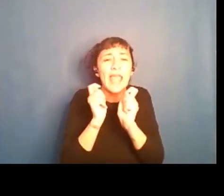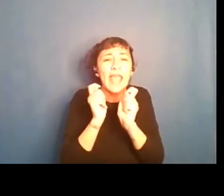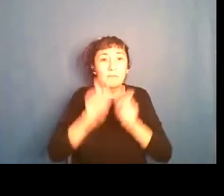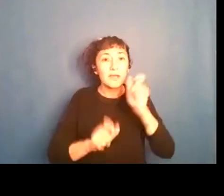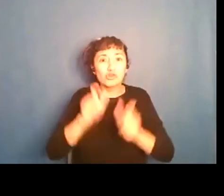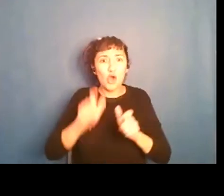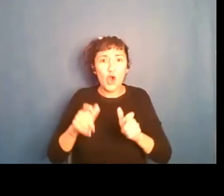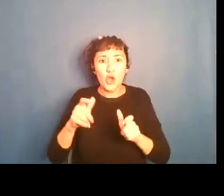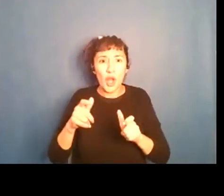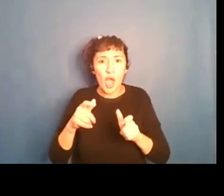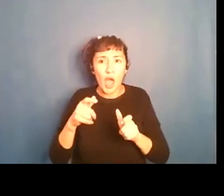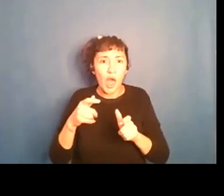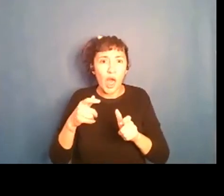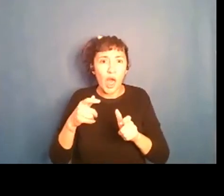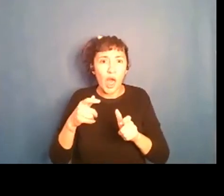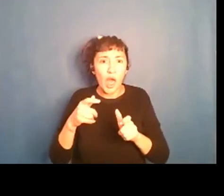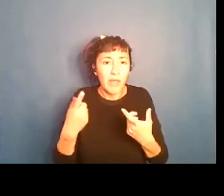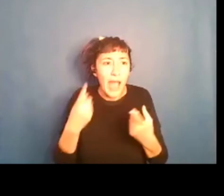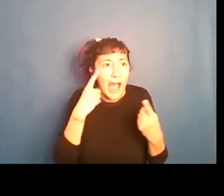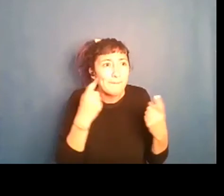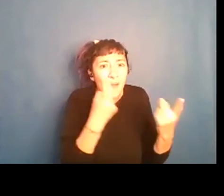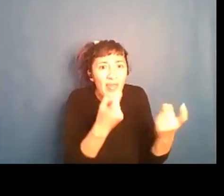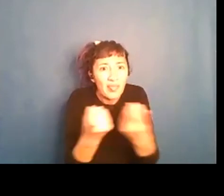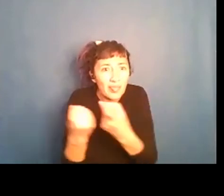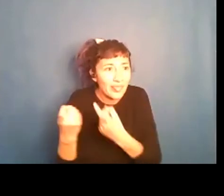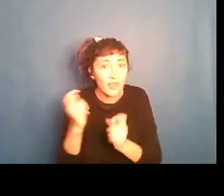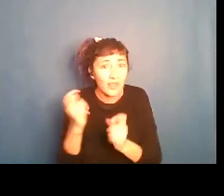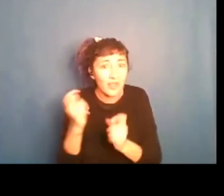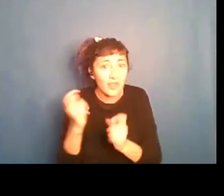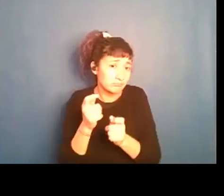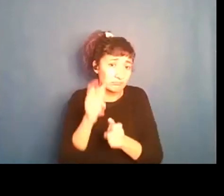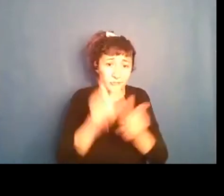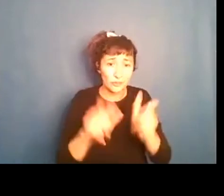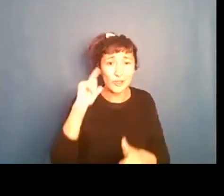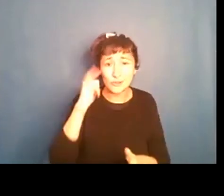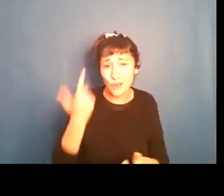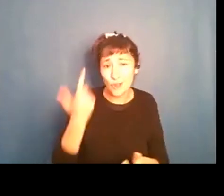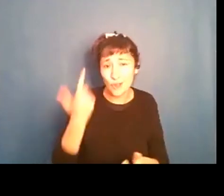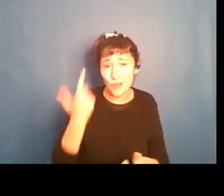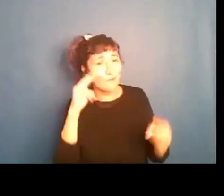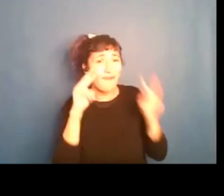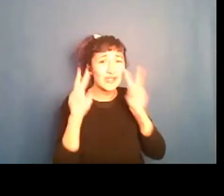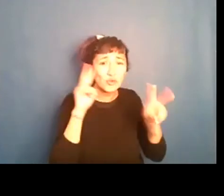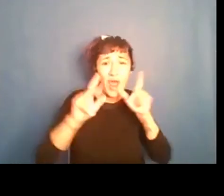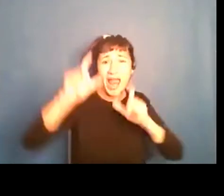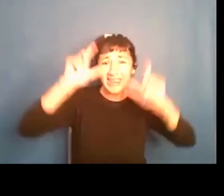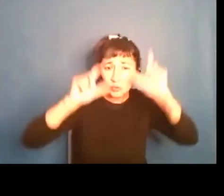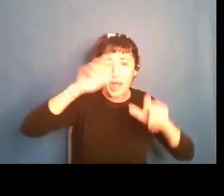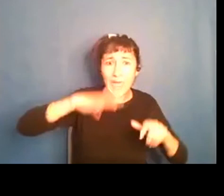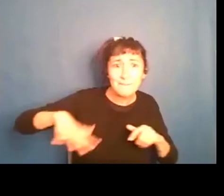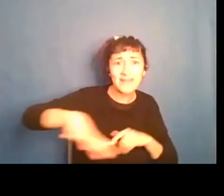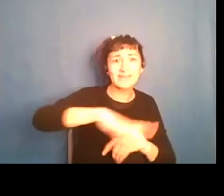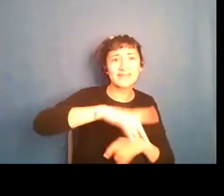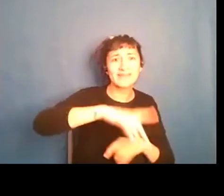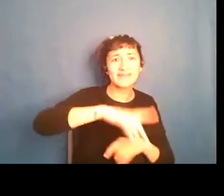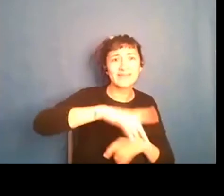la propia lengua? Las personas sordas, que conocen al ser visual, al ser gestual y espacial, los giros